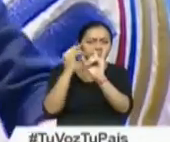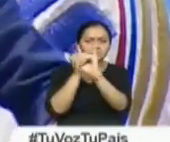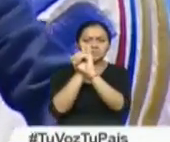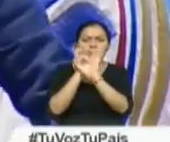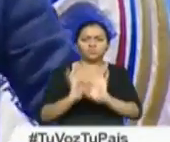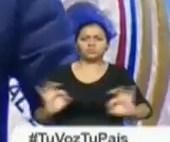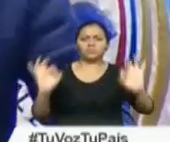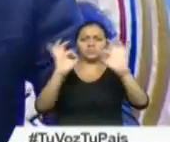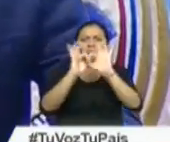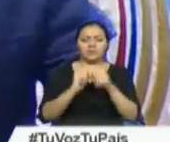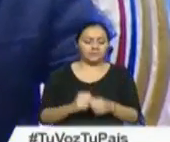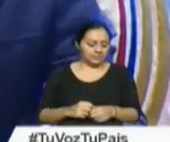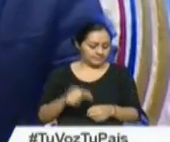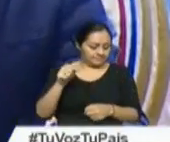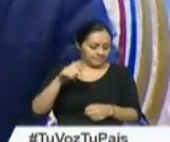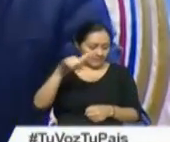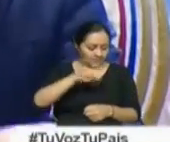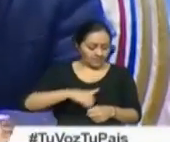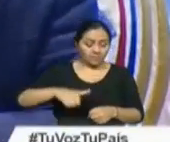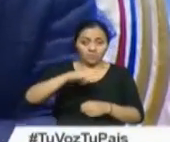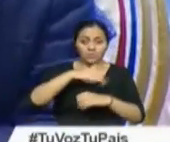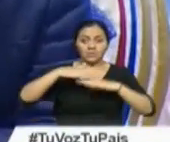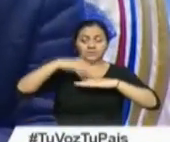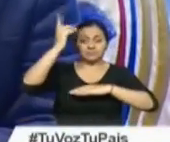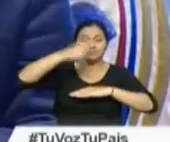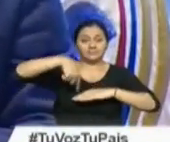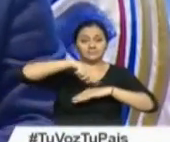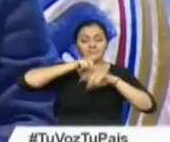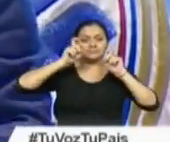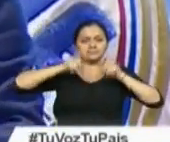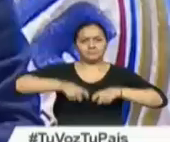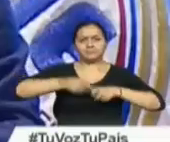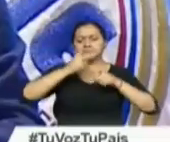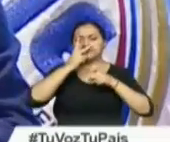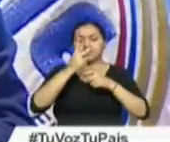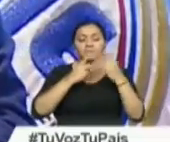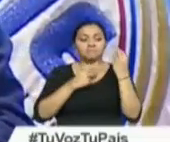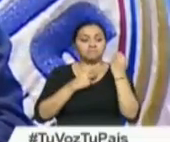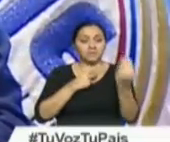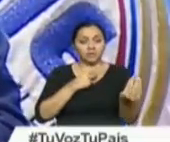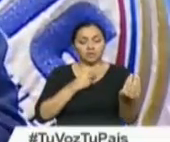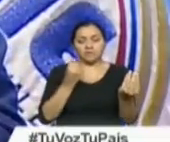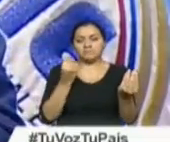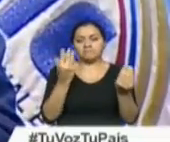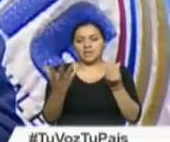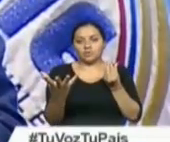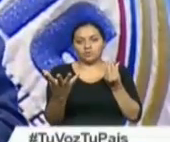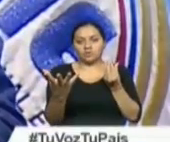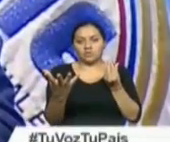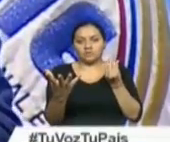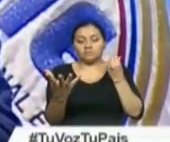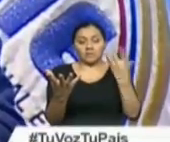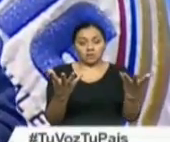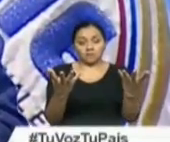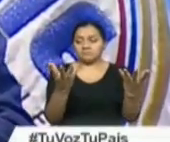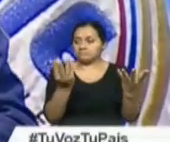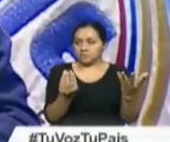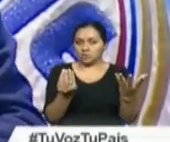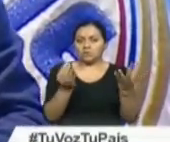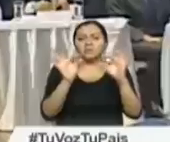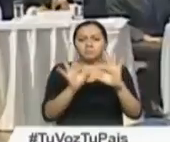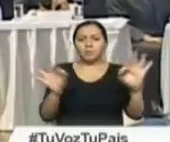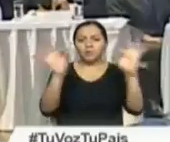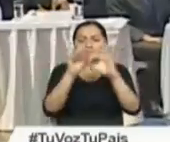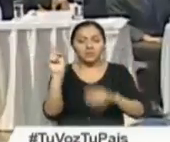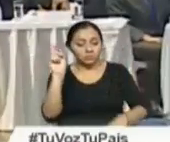institucional. La democracia tiene mayorías y minorías, y siempre tiene espacio para voces diversas y